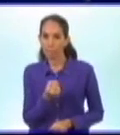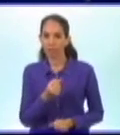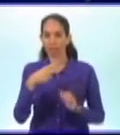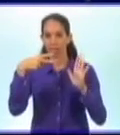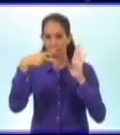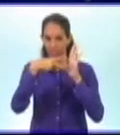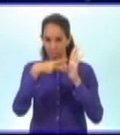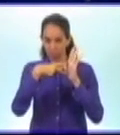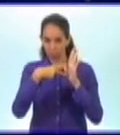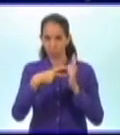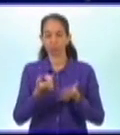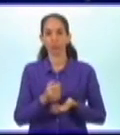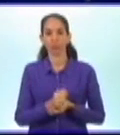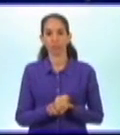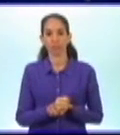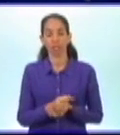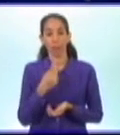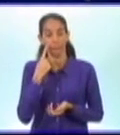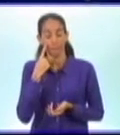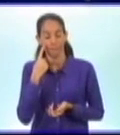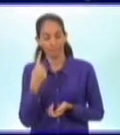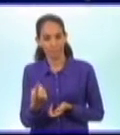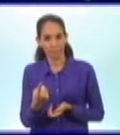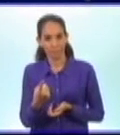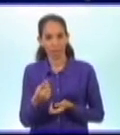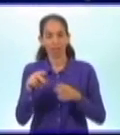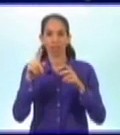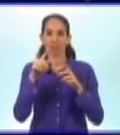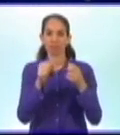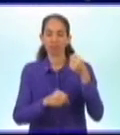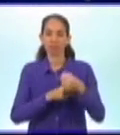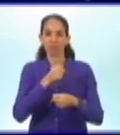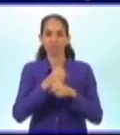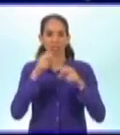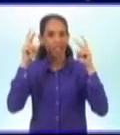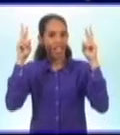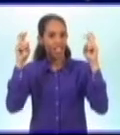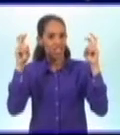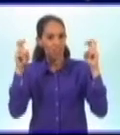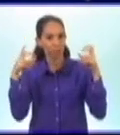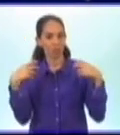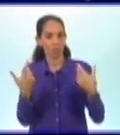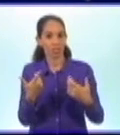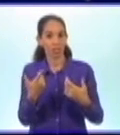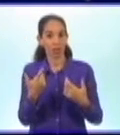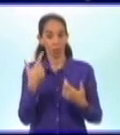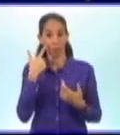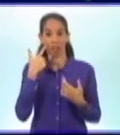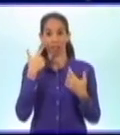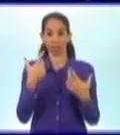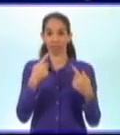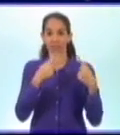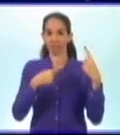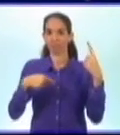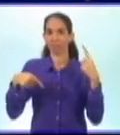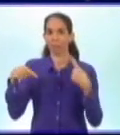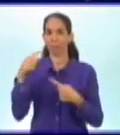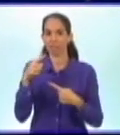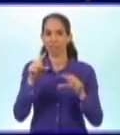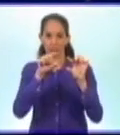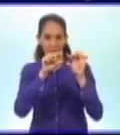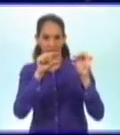puntos. Observen además el uso de las comillas, que se han empleado para destacar que esa es una frase